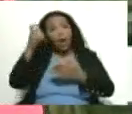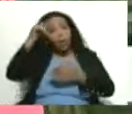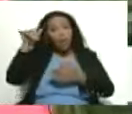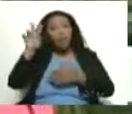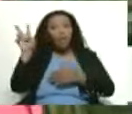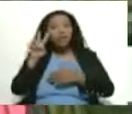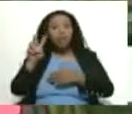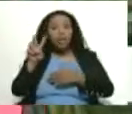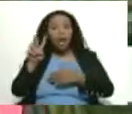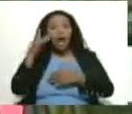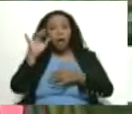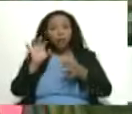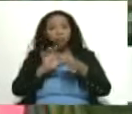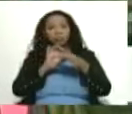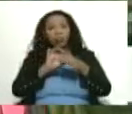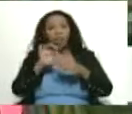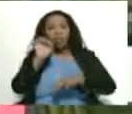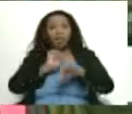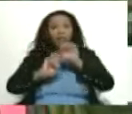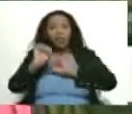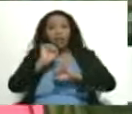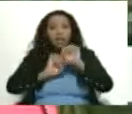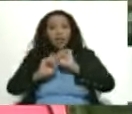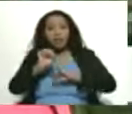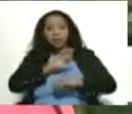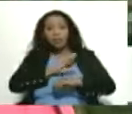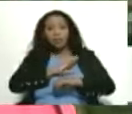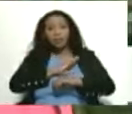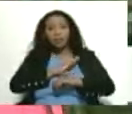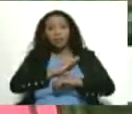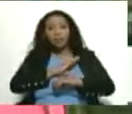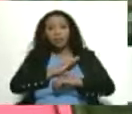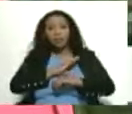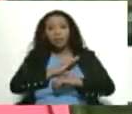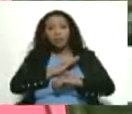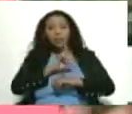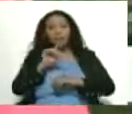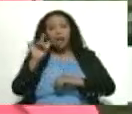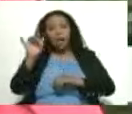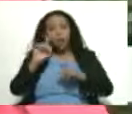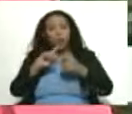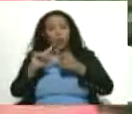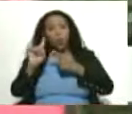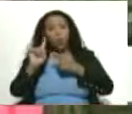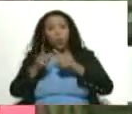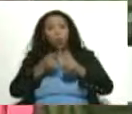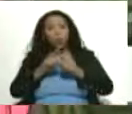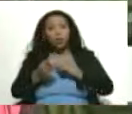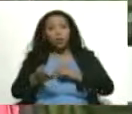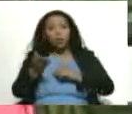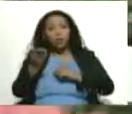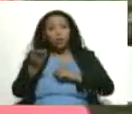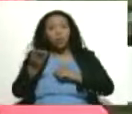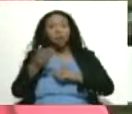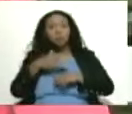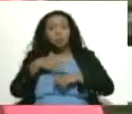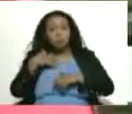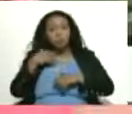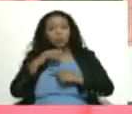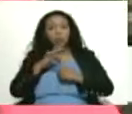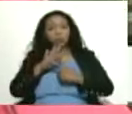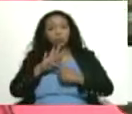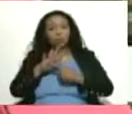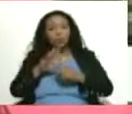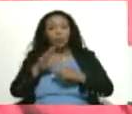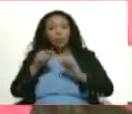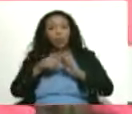Venezuela está unido en la defensa de su Esequibo. Y bueno, hay por allí también otras cosas muy interesantes que tú puedes profundizar. A partir del